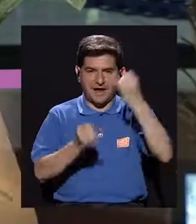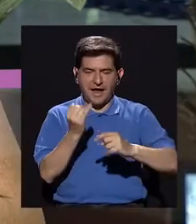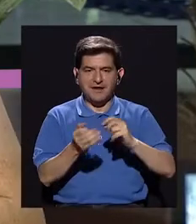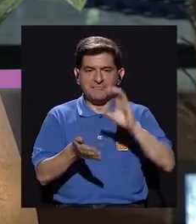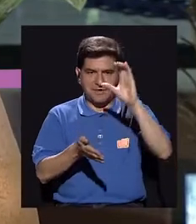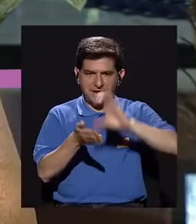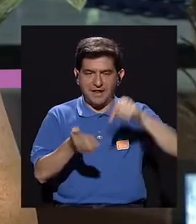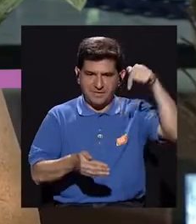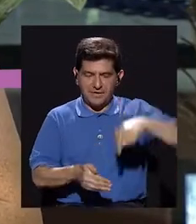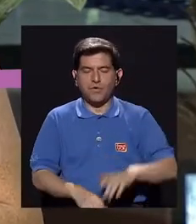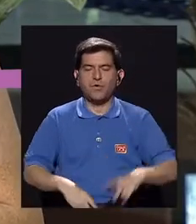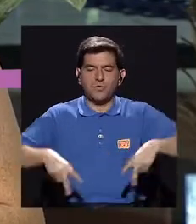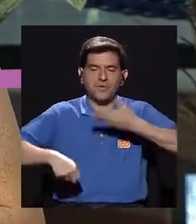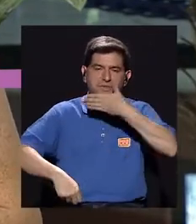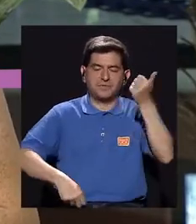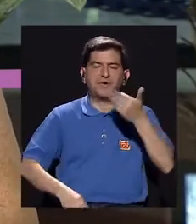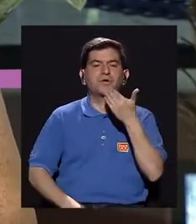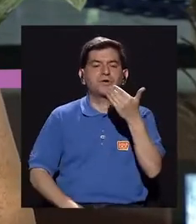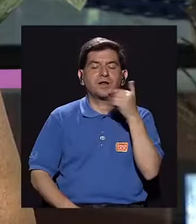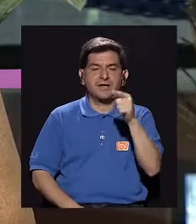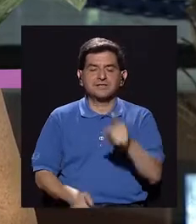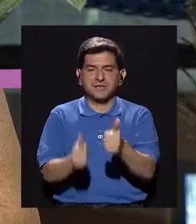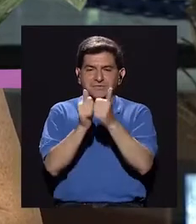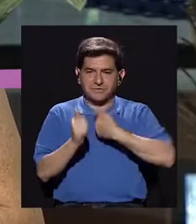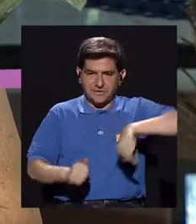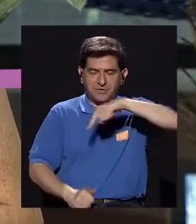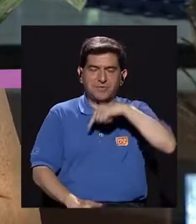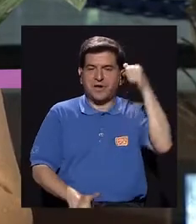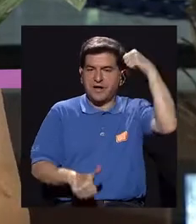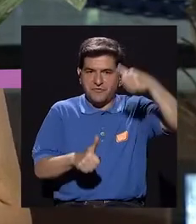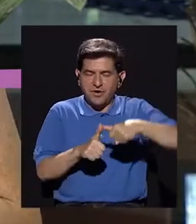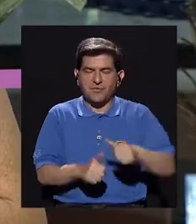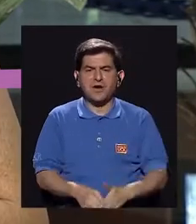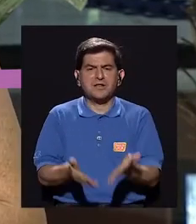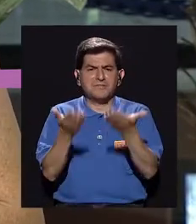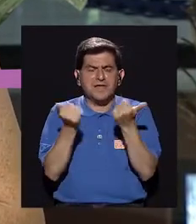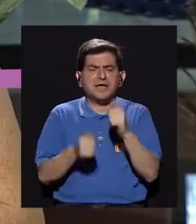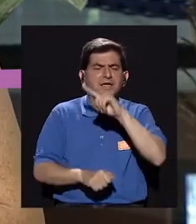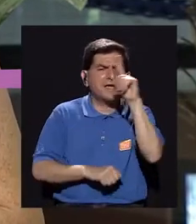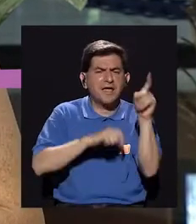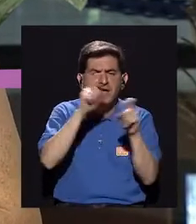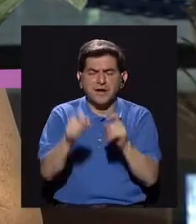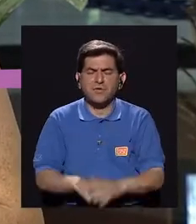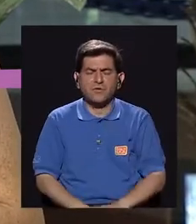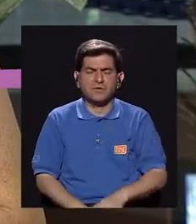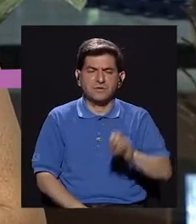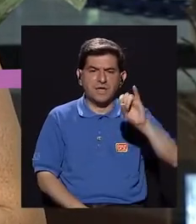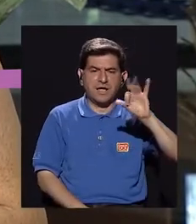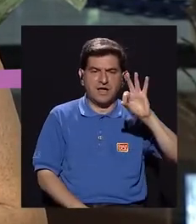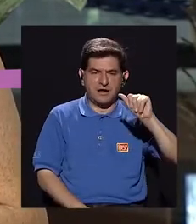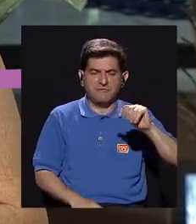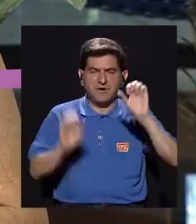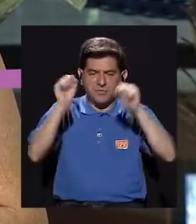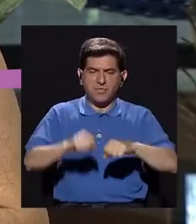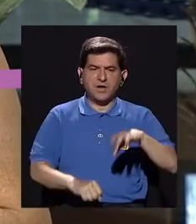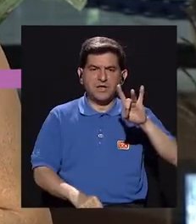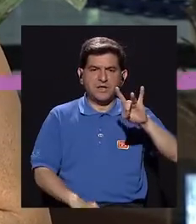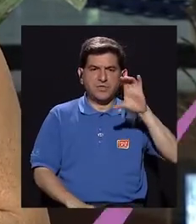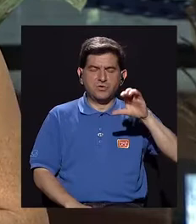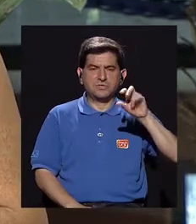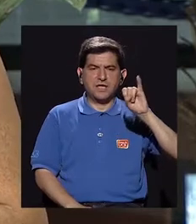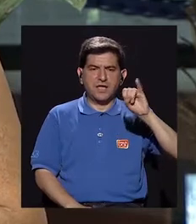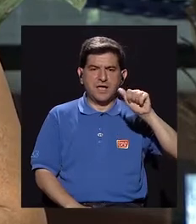Llegamos al final del capítulo de hoy de Vivir Mejor. Gracias por su compañía. Recuerde que si usted desea hacer consultas al IAFA, puede hacerlo